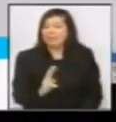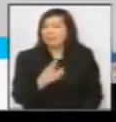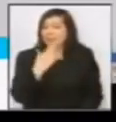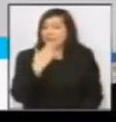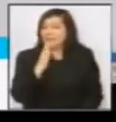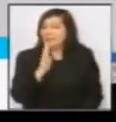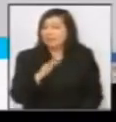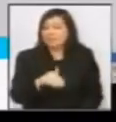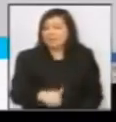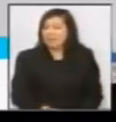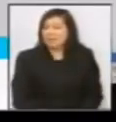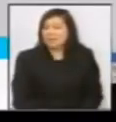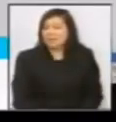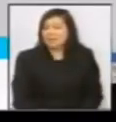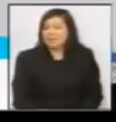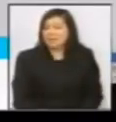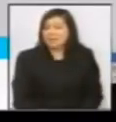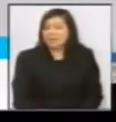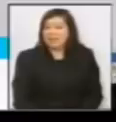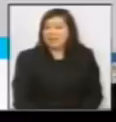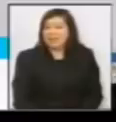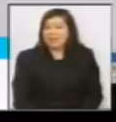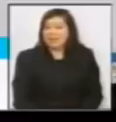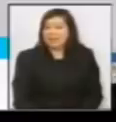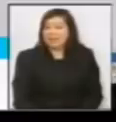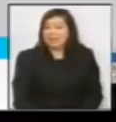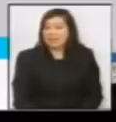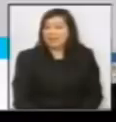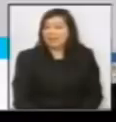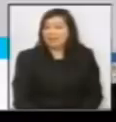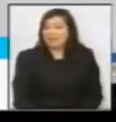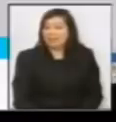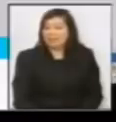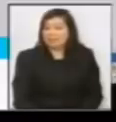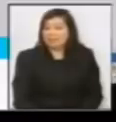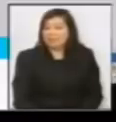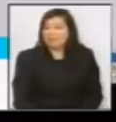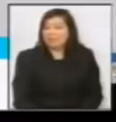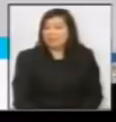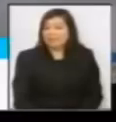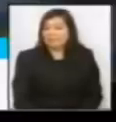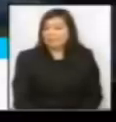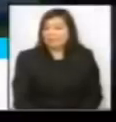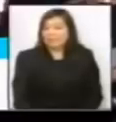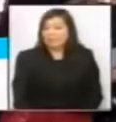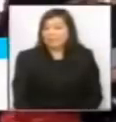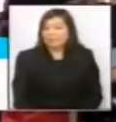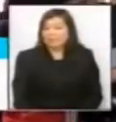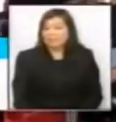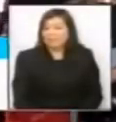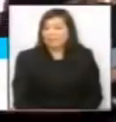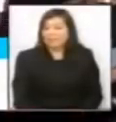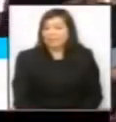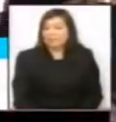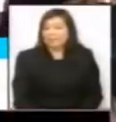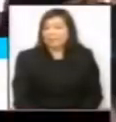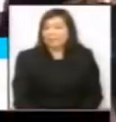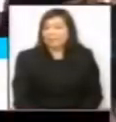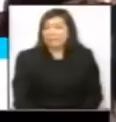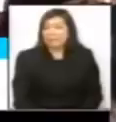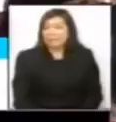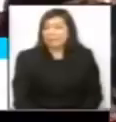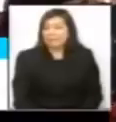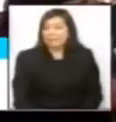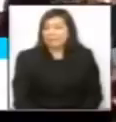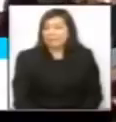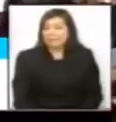Eso está mal, presidenta. Sí, están corrigiendo, no es un texto cerrado. ¿Cómo corregiste el procurador? Porque el procurador depende de él. Me mortifica muchísimo que